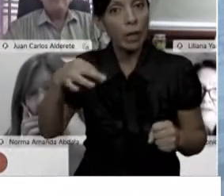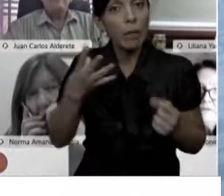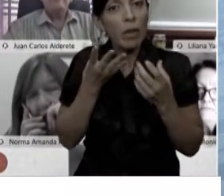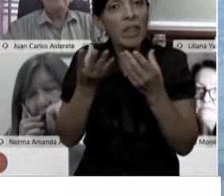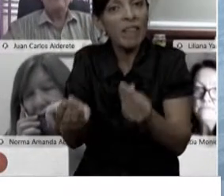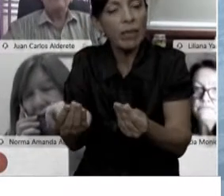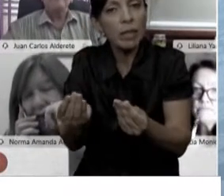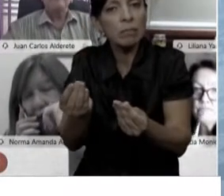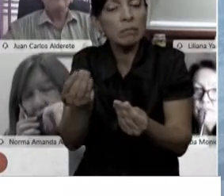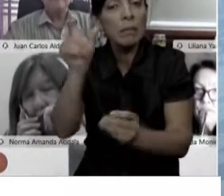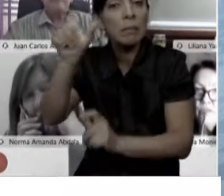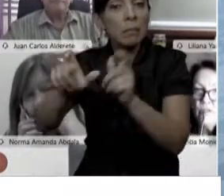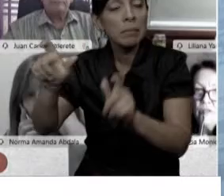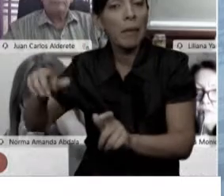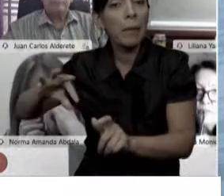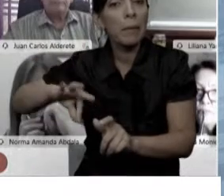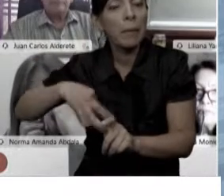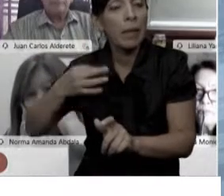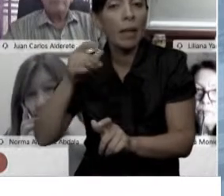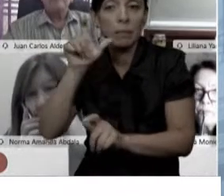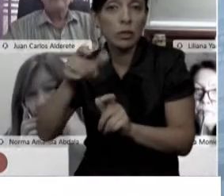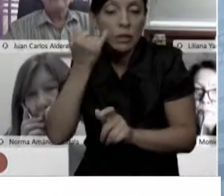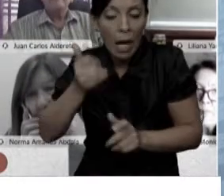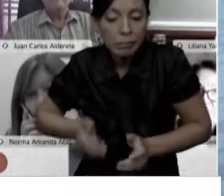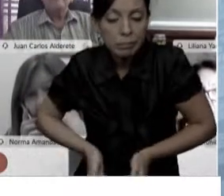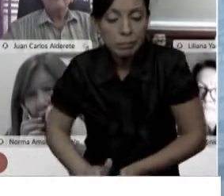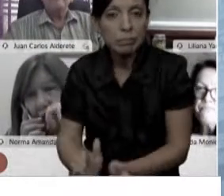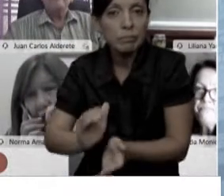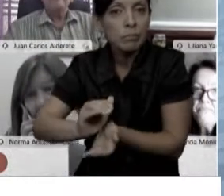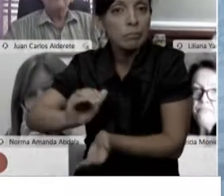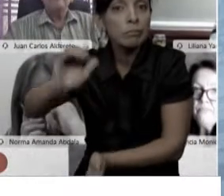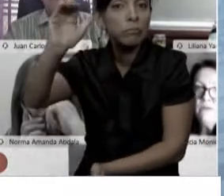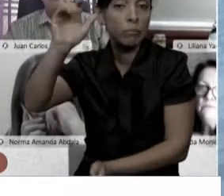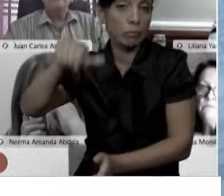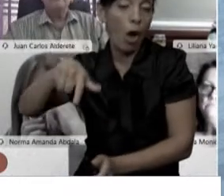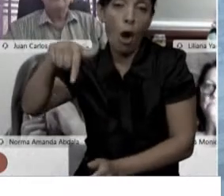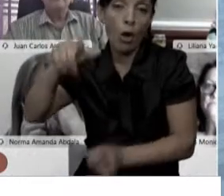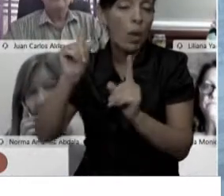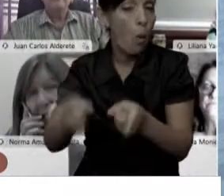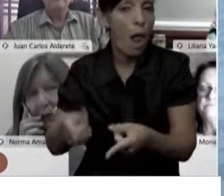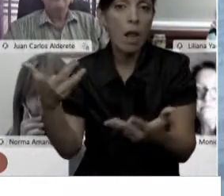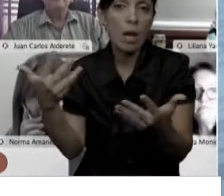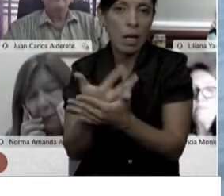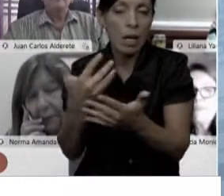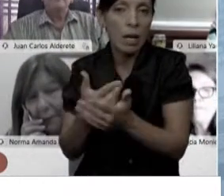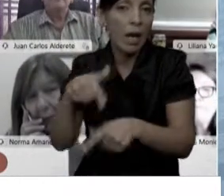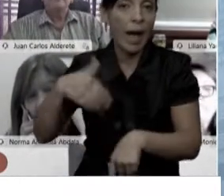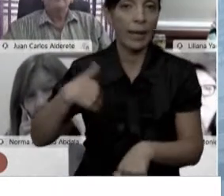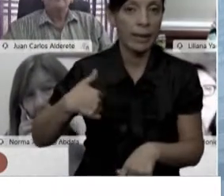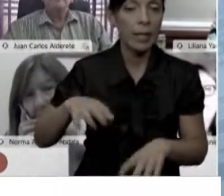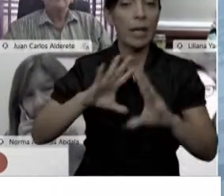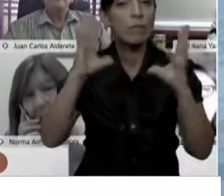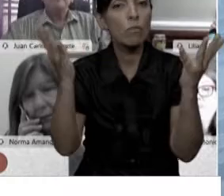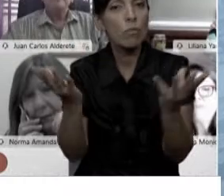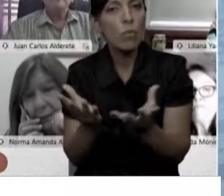la vida de aquellos y aquellas que, ya habiendo nacido, sufren hoy en la Argentina y en el mundo